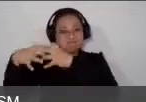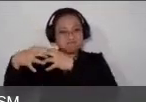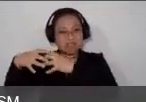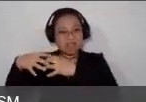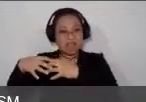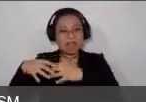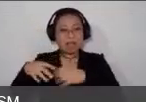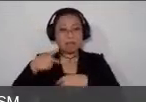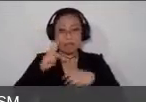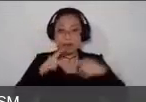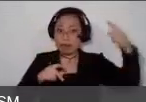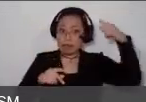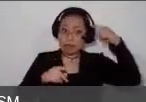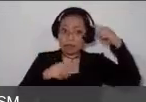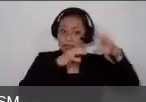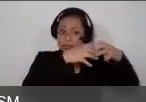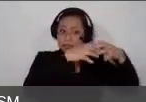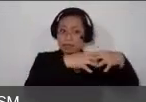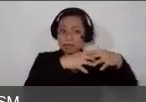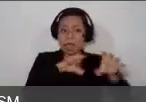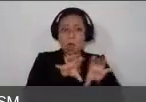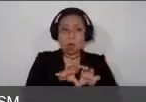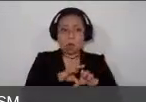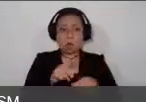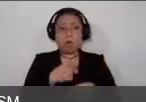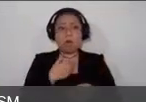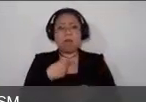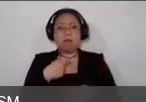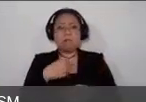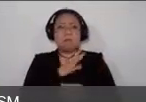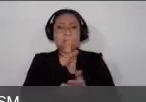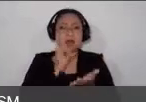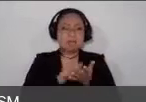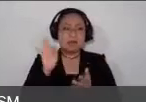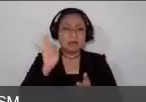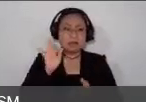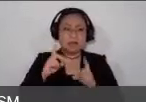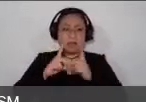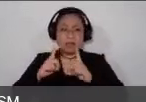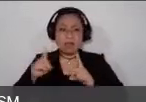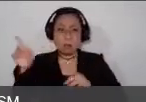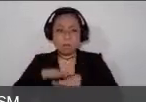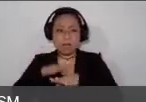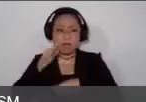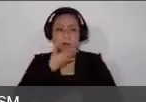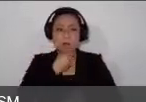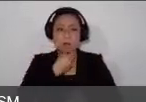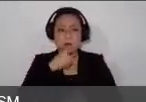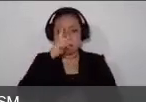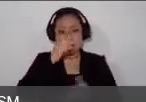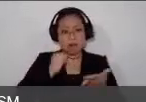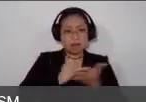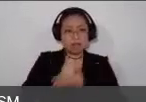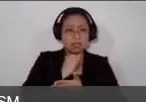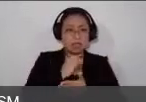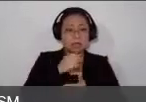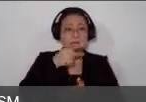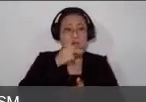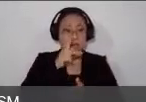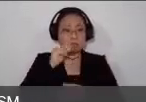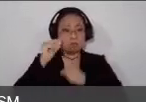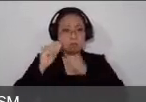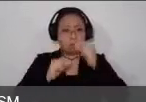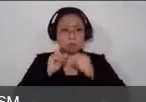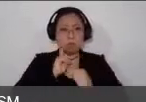lógica y la razón parecía que sólo era del hombre que era el que tenía que tomar decisiones pues la mujer ha evolucionado